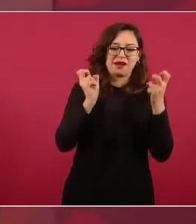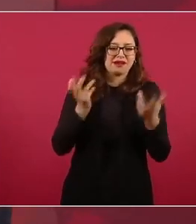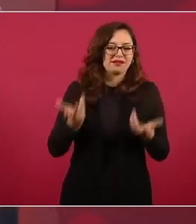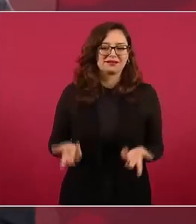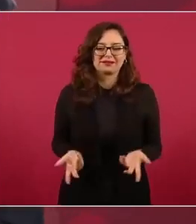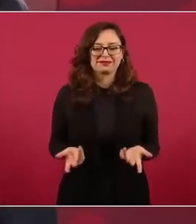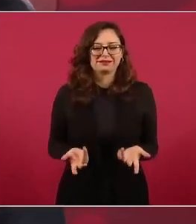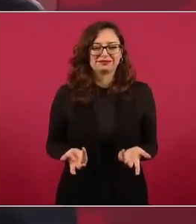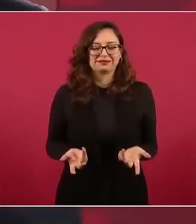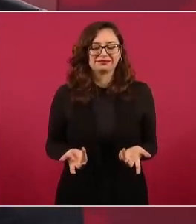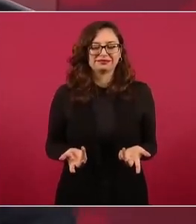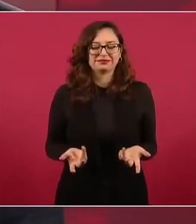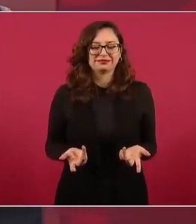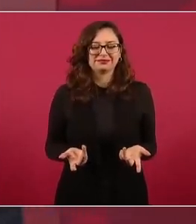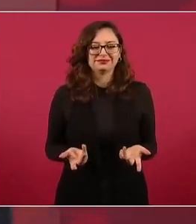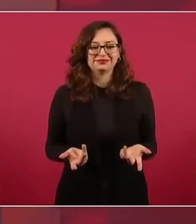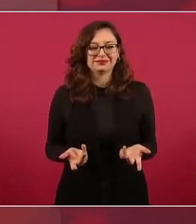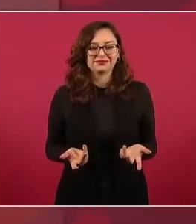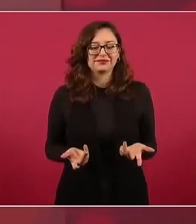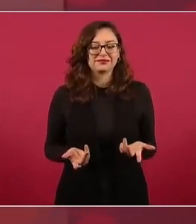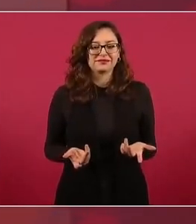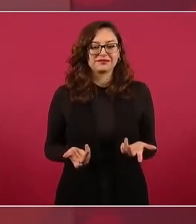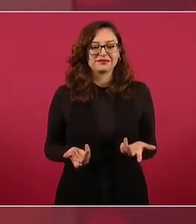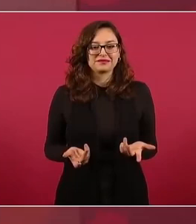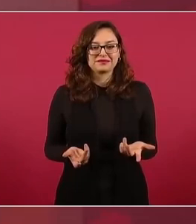¿Qué habría de Pemex